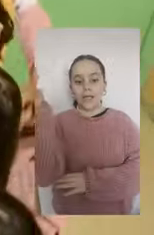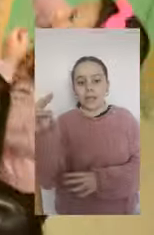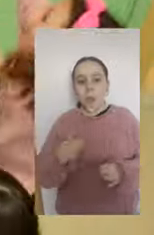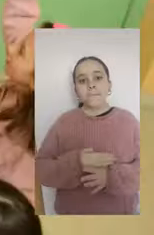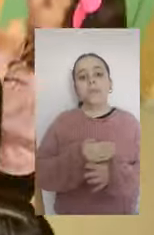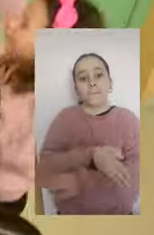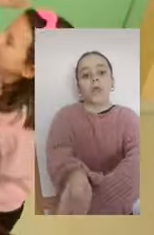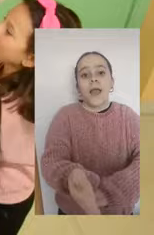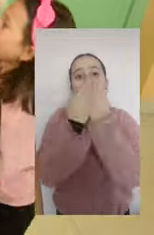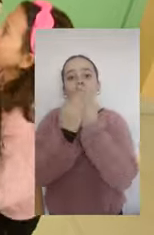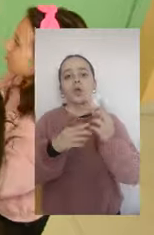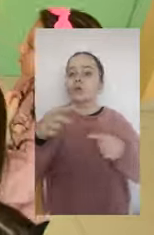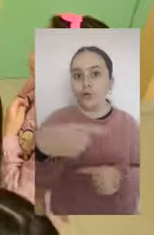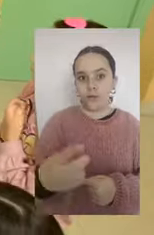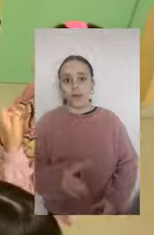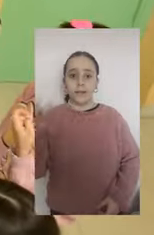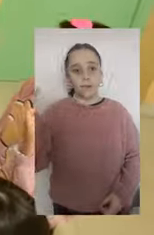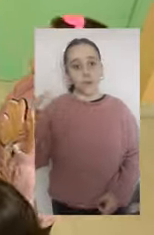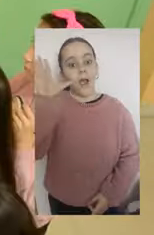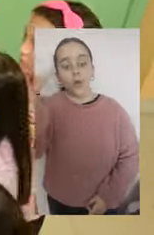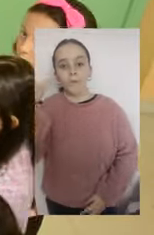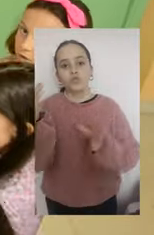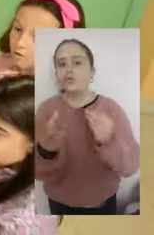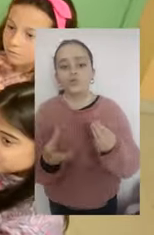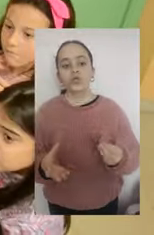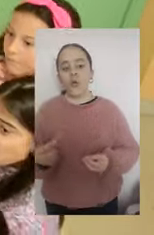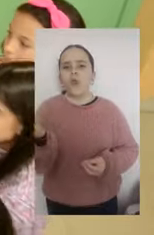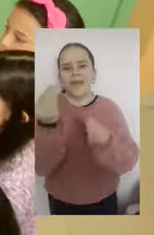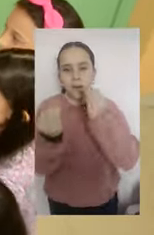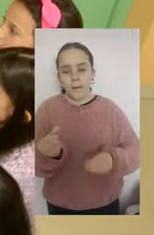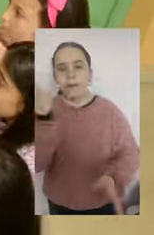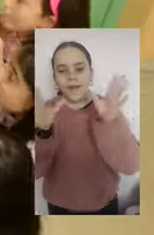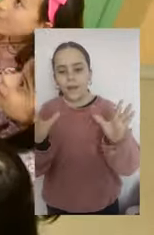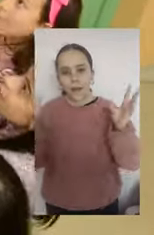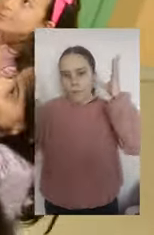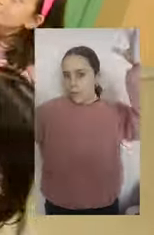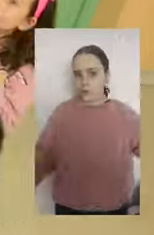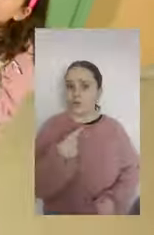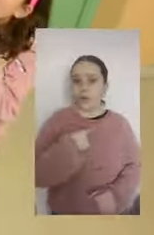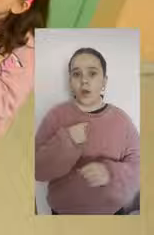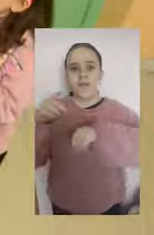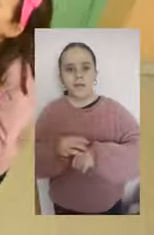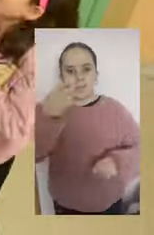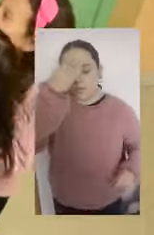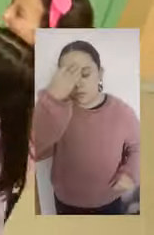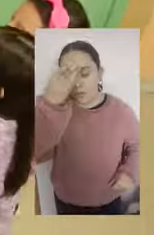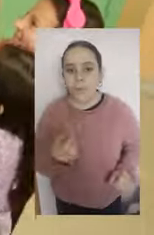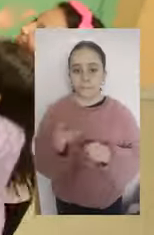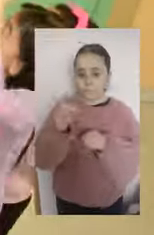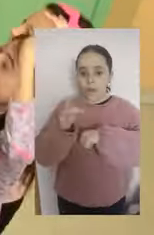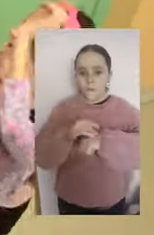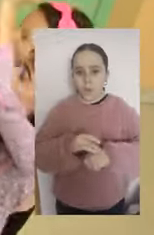Voy todos los días de lunes a viernes al colegio. Sumo muchos litros de agua al día para beber, comer y de ocio. Si me pongo malo,